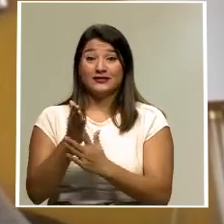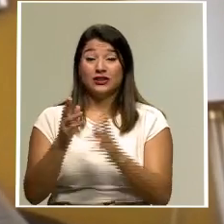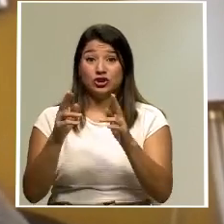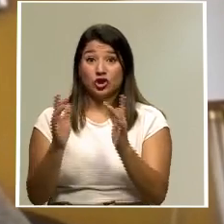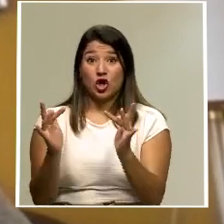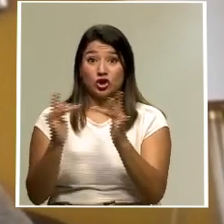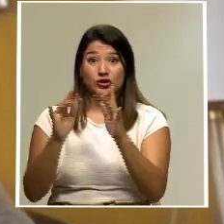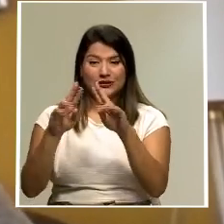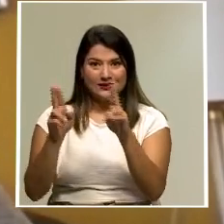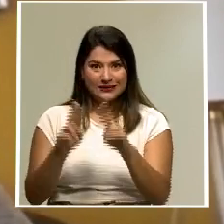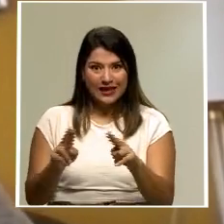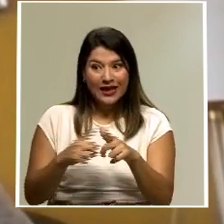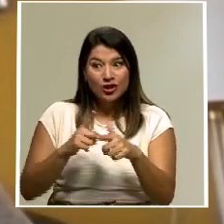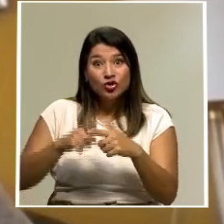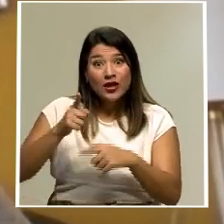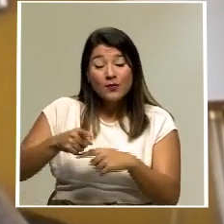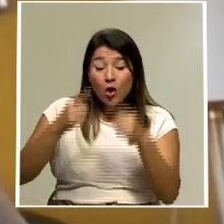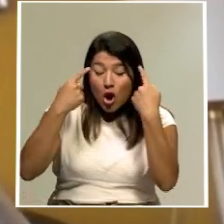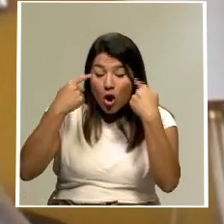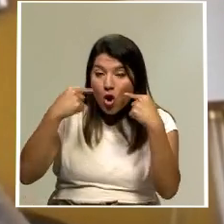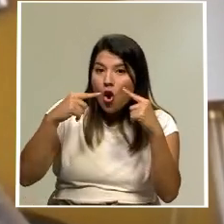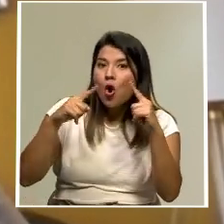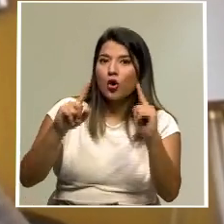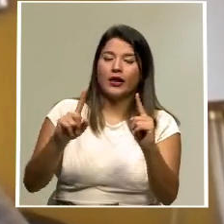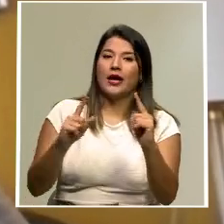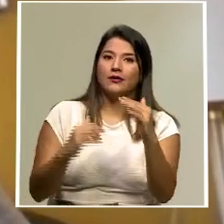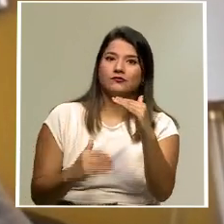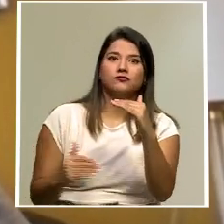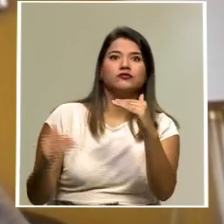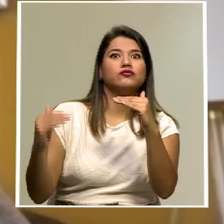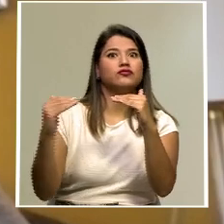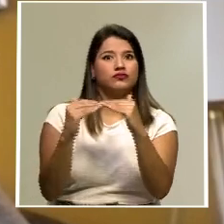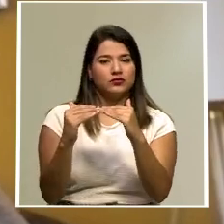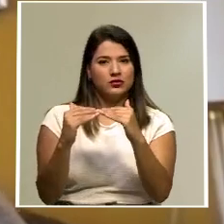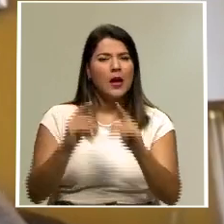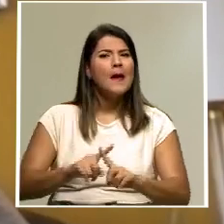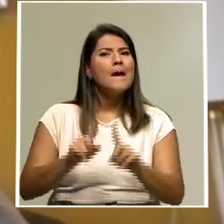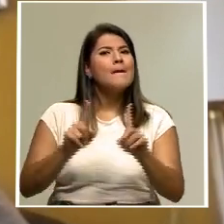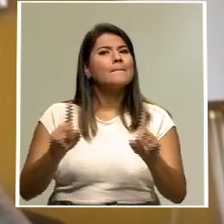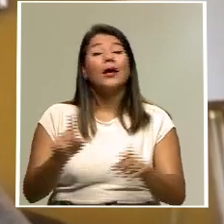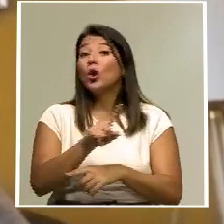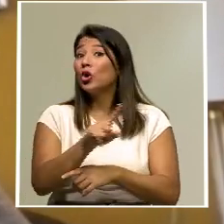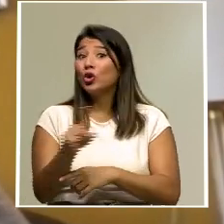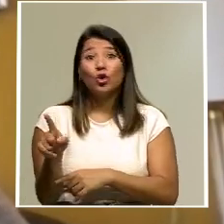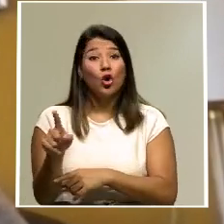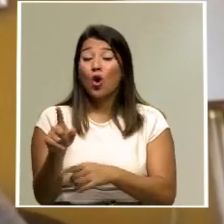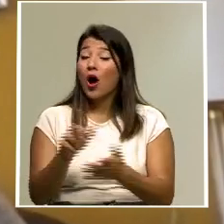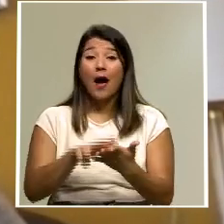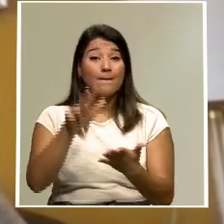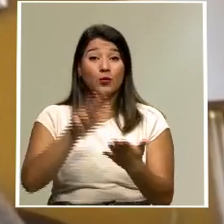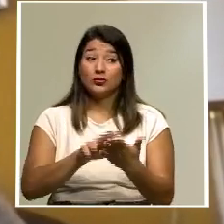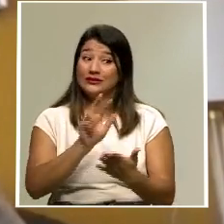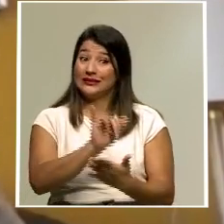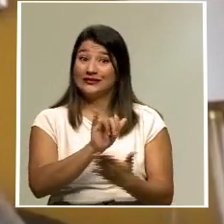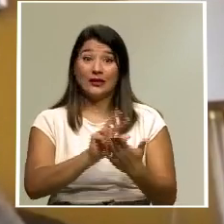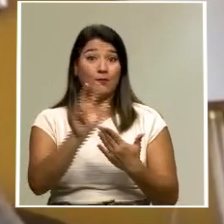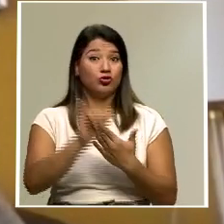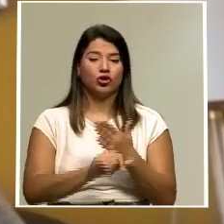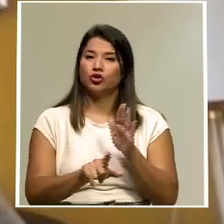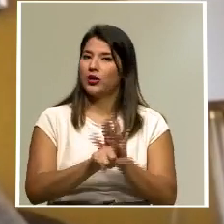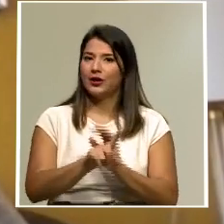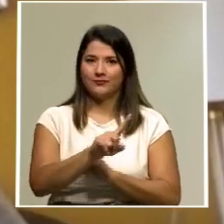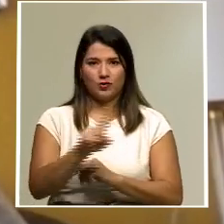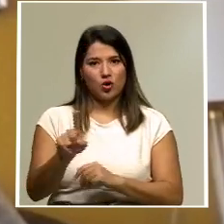manera de cómo disminuirla y erradicarla, pero no es mediante la aprobación de este proyecto de ley, sino por el